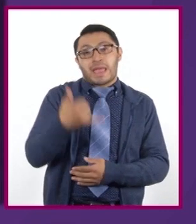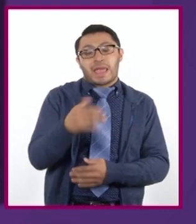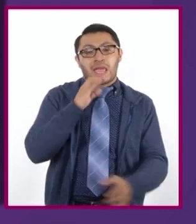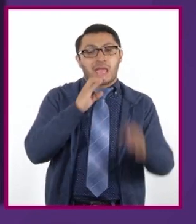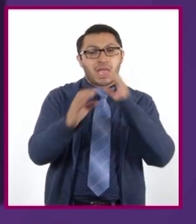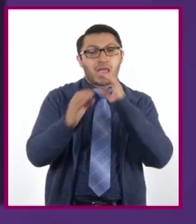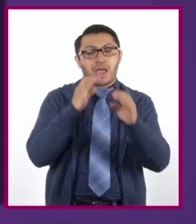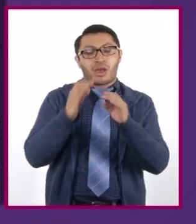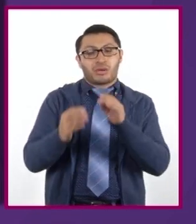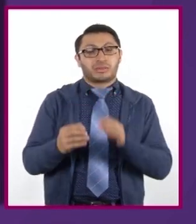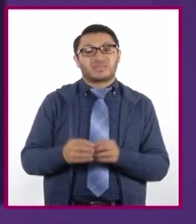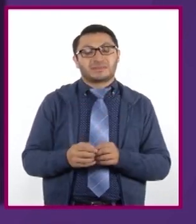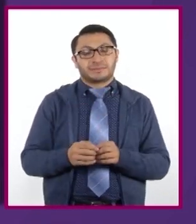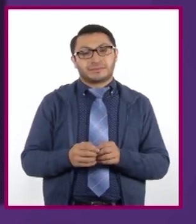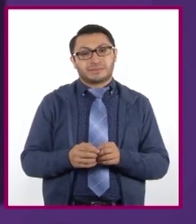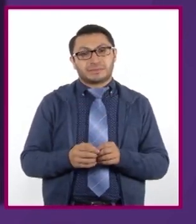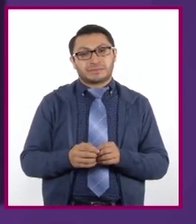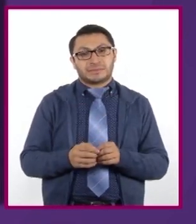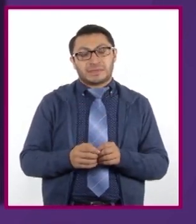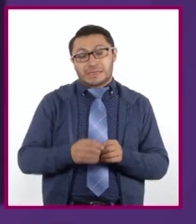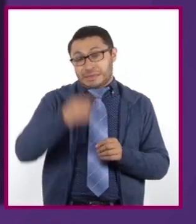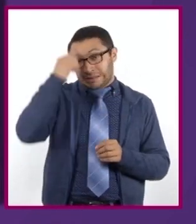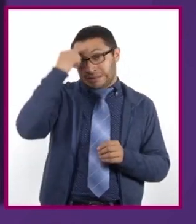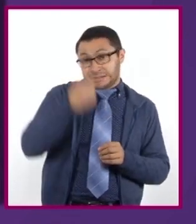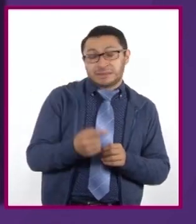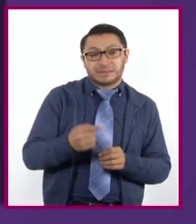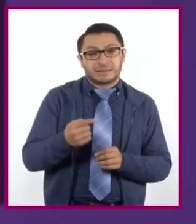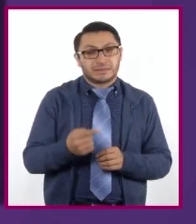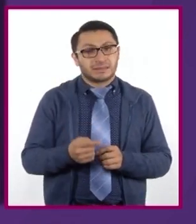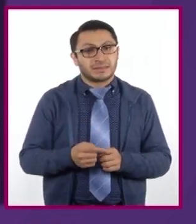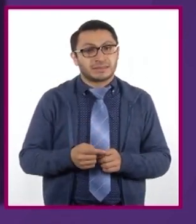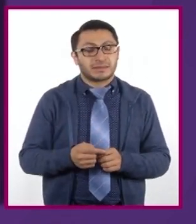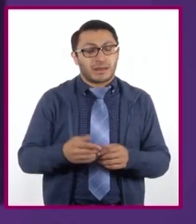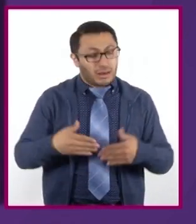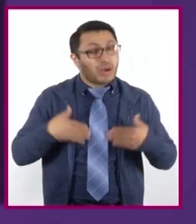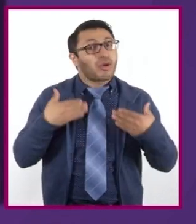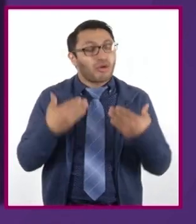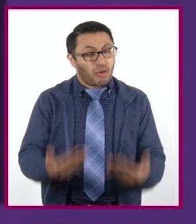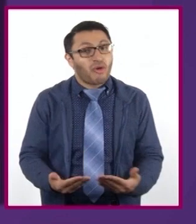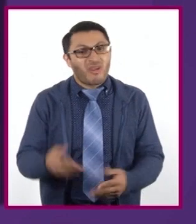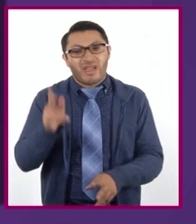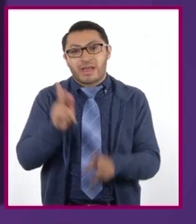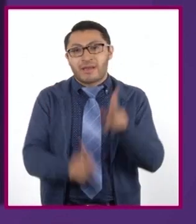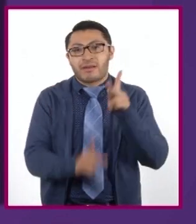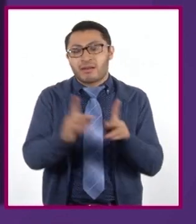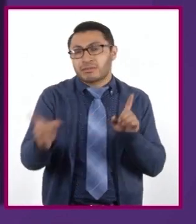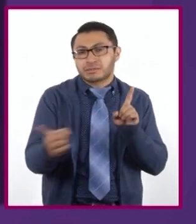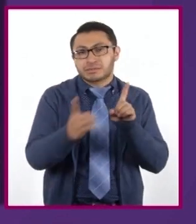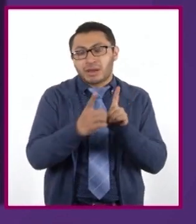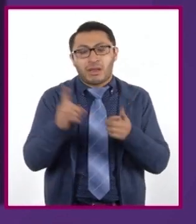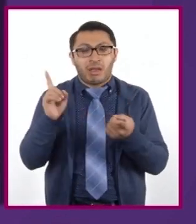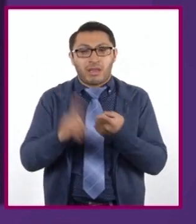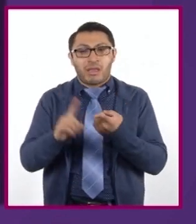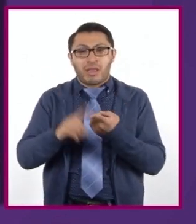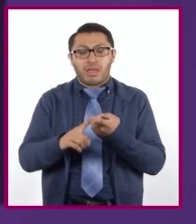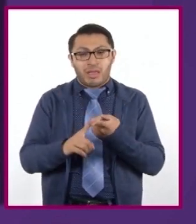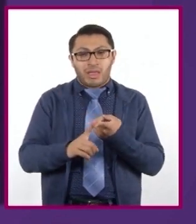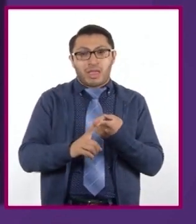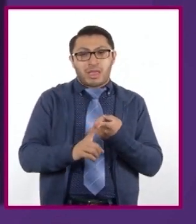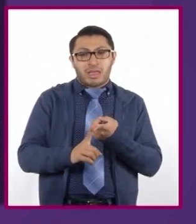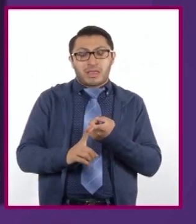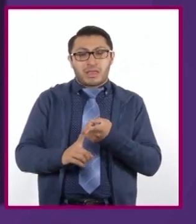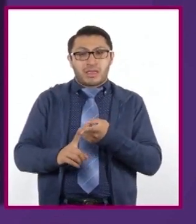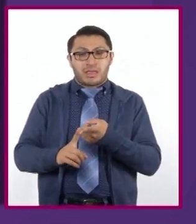con ellos para que nos tengan la suficiente confianza de platicarnos con quién andan y,